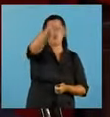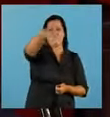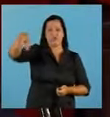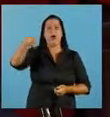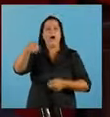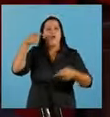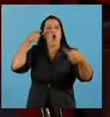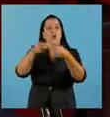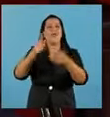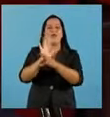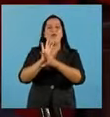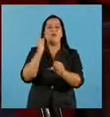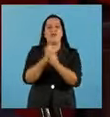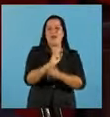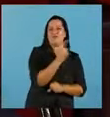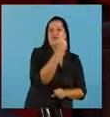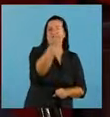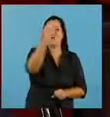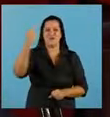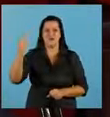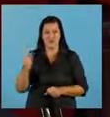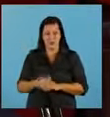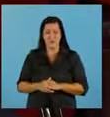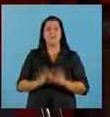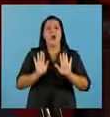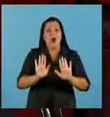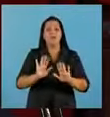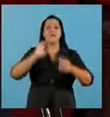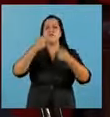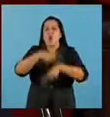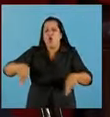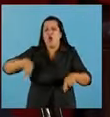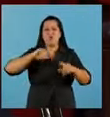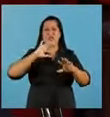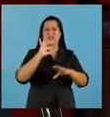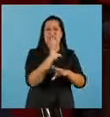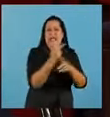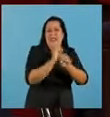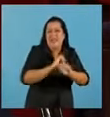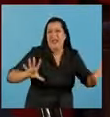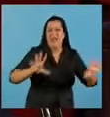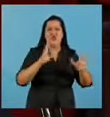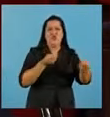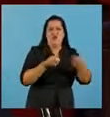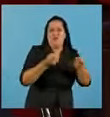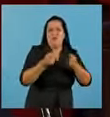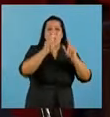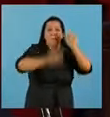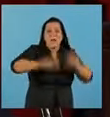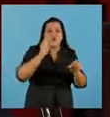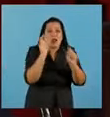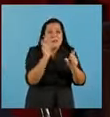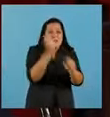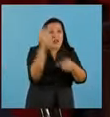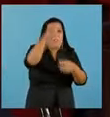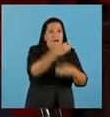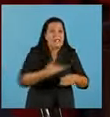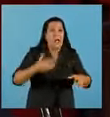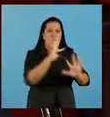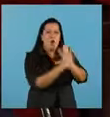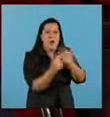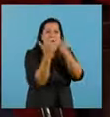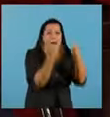su plena autonomía. De este modo, los delitos contra la administración pública en los que incurran funcionarios del Estado Nacional dejarán de